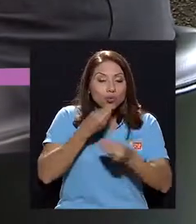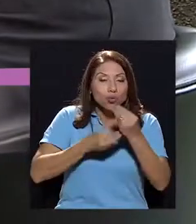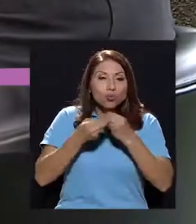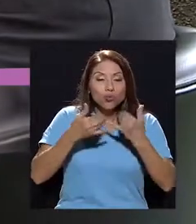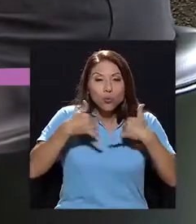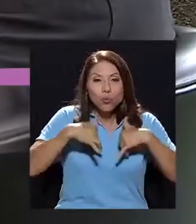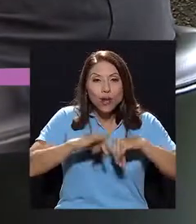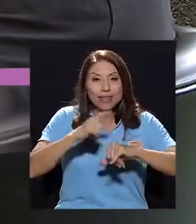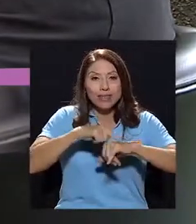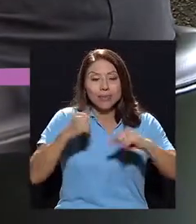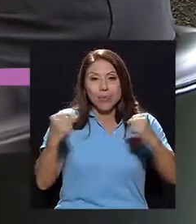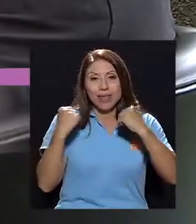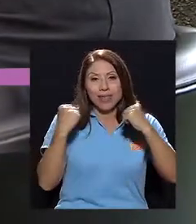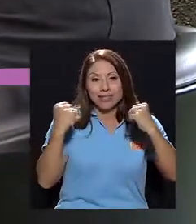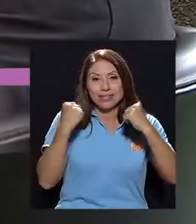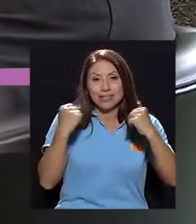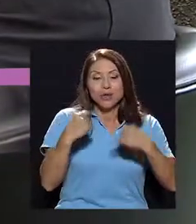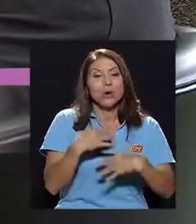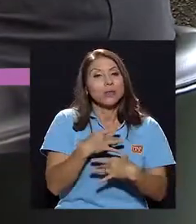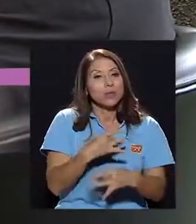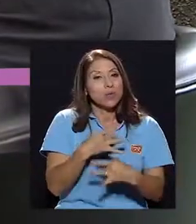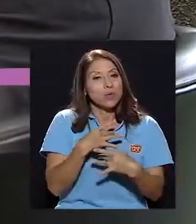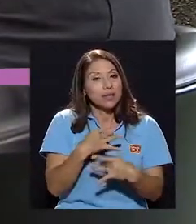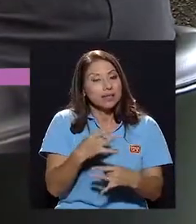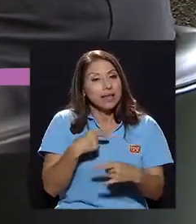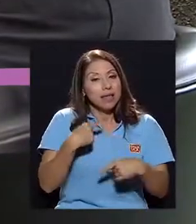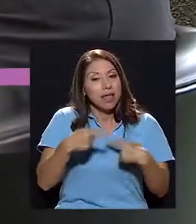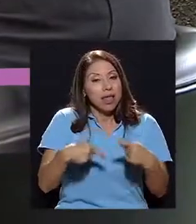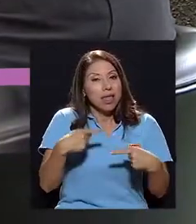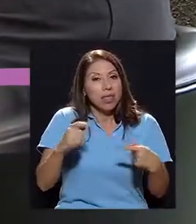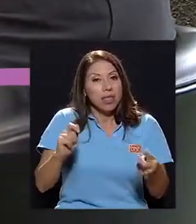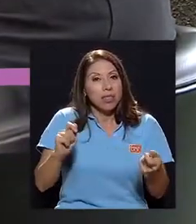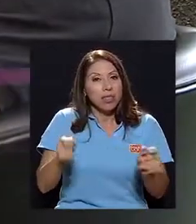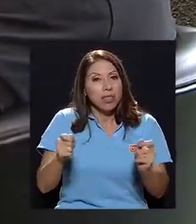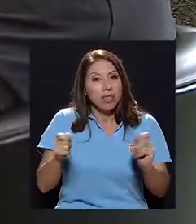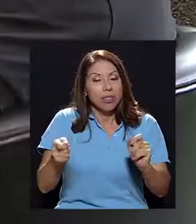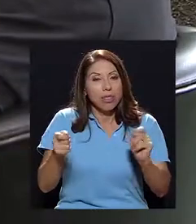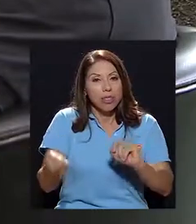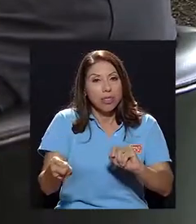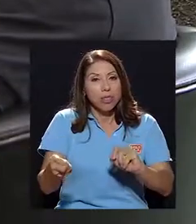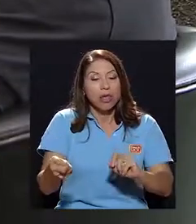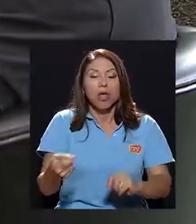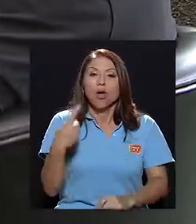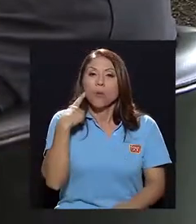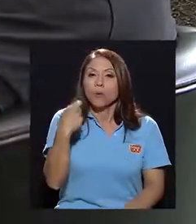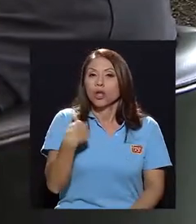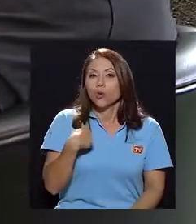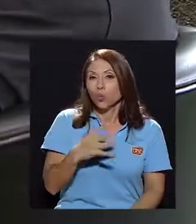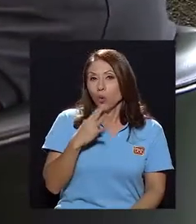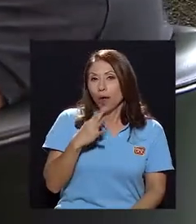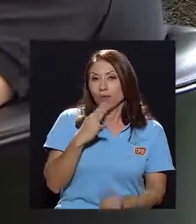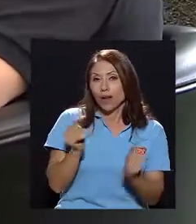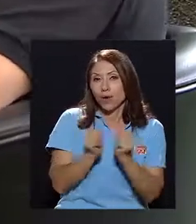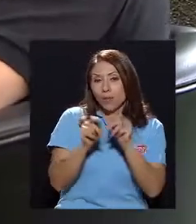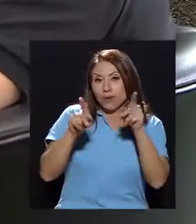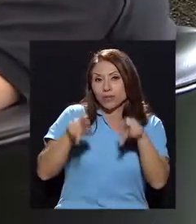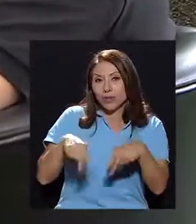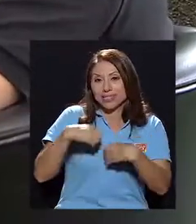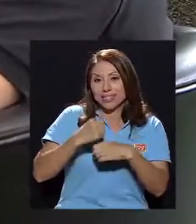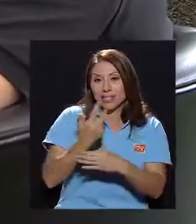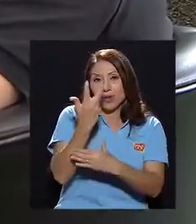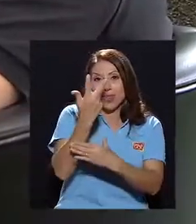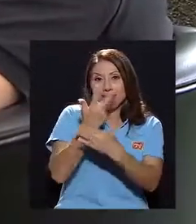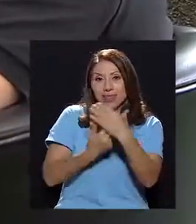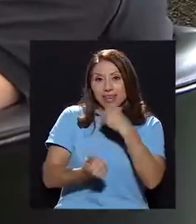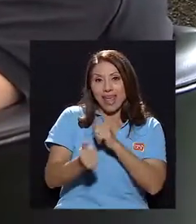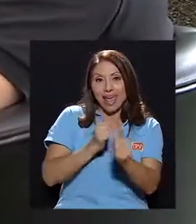durante el ejercicio, es muy interesante cómo ha ido cambiando, porque uno habla con personas que, digamos, hicieron el triatlón del